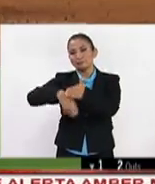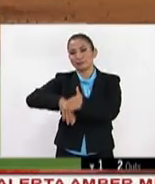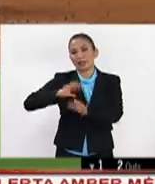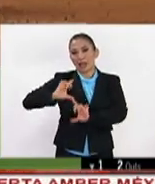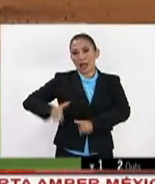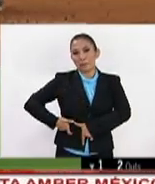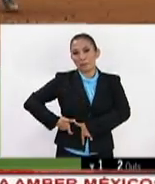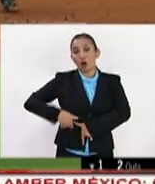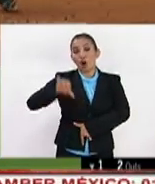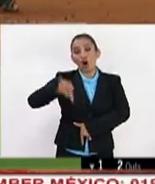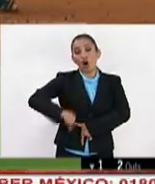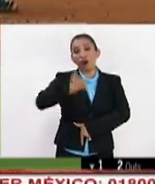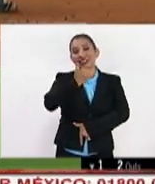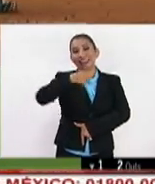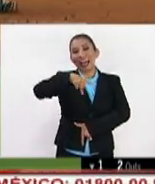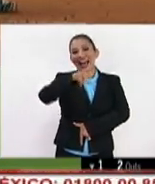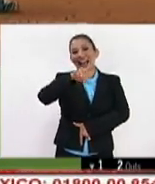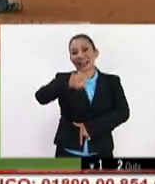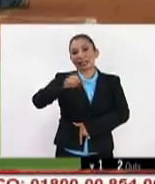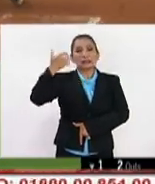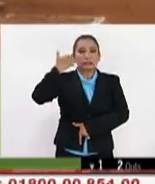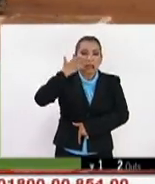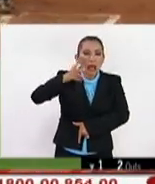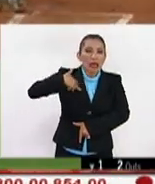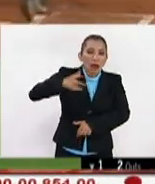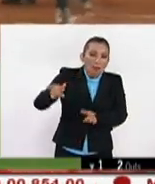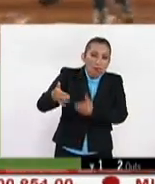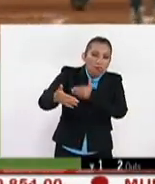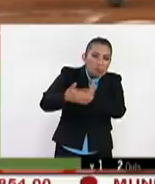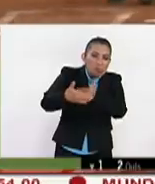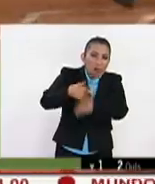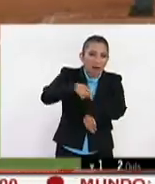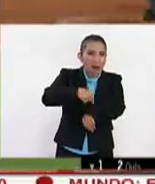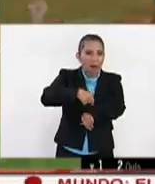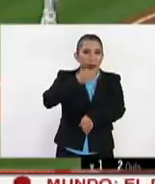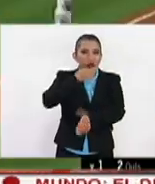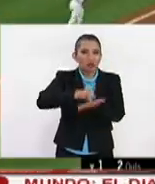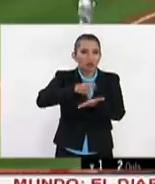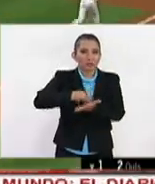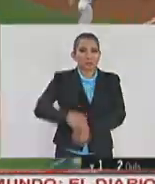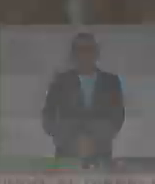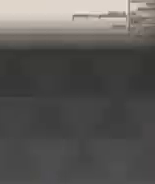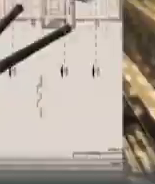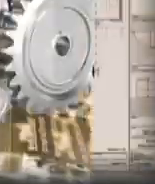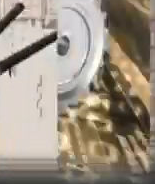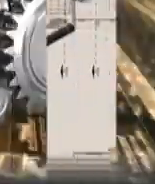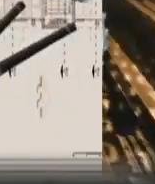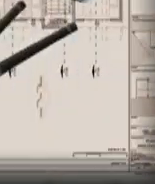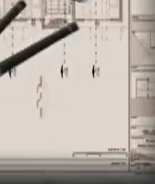de campeonato. Hoy los Yankees buscarán acortar la diferencia.